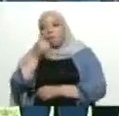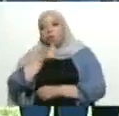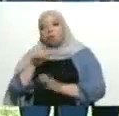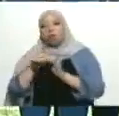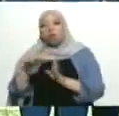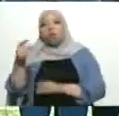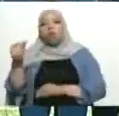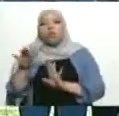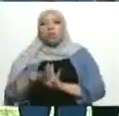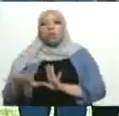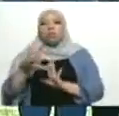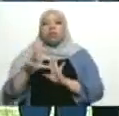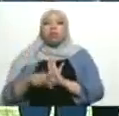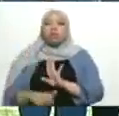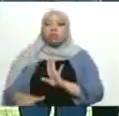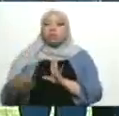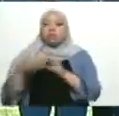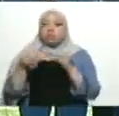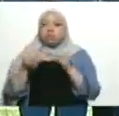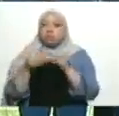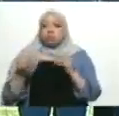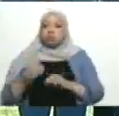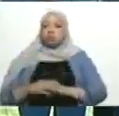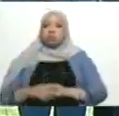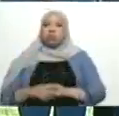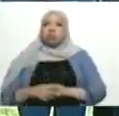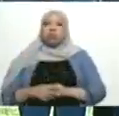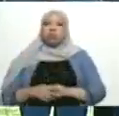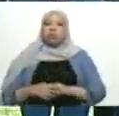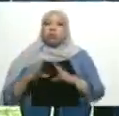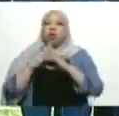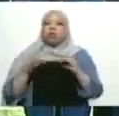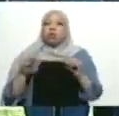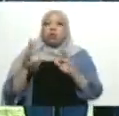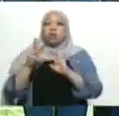esa plata? Se la robaron como se robaron todo lo que le pusieron en sus manos.